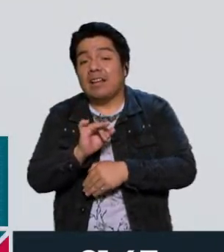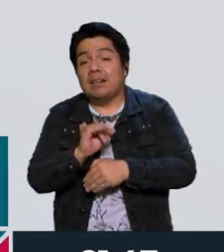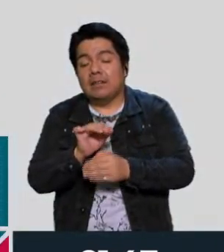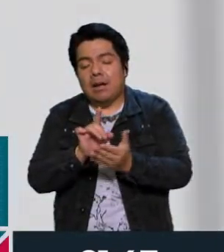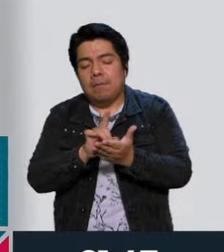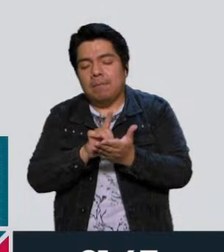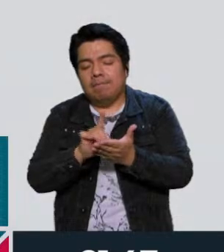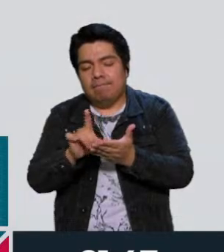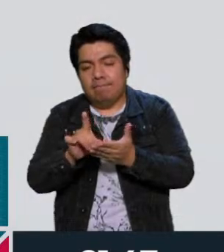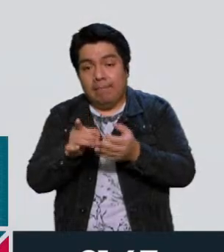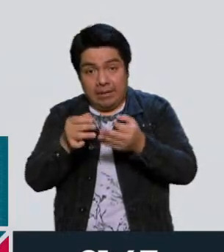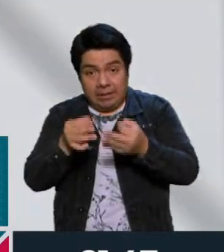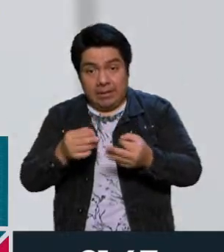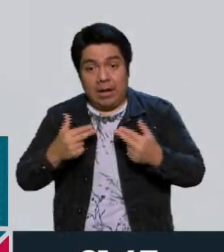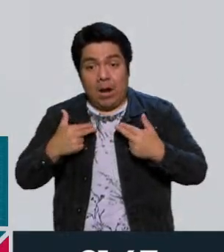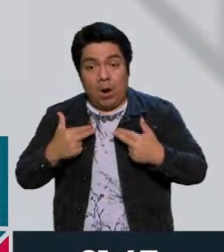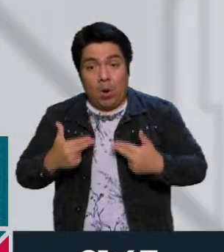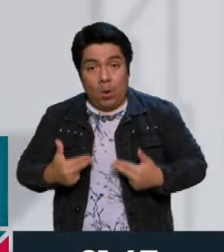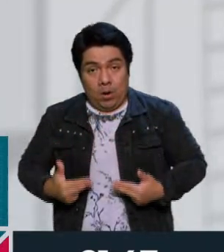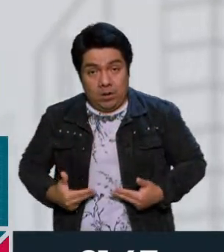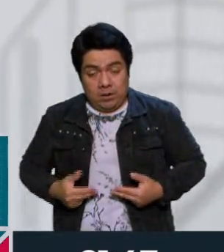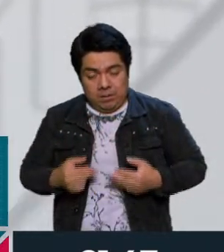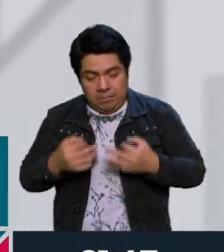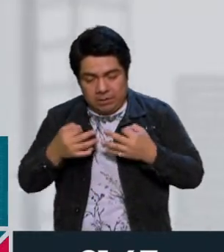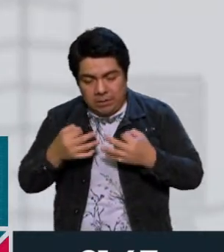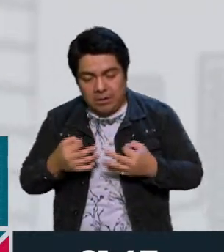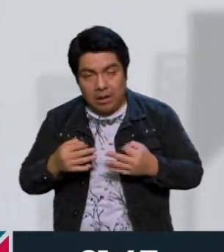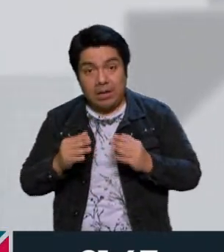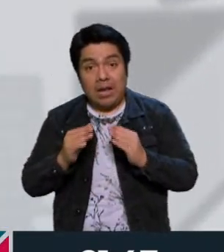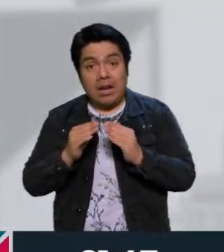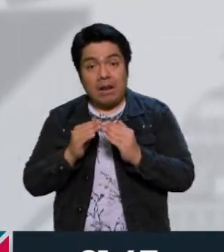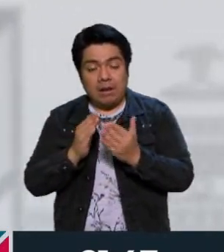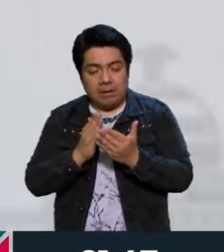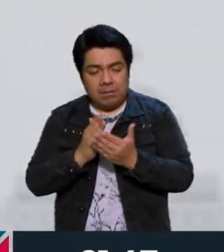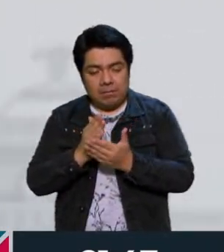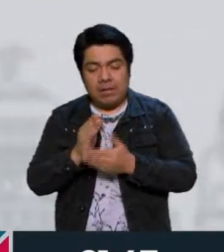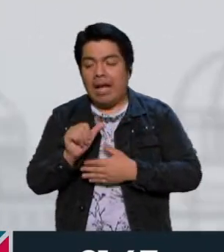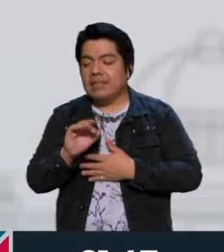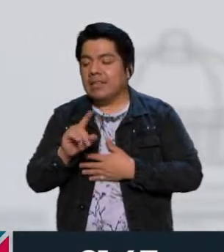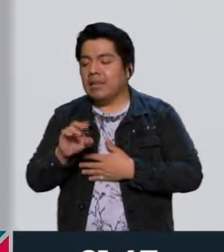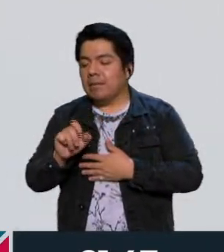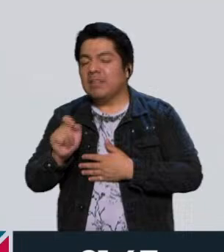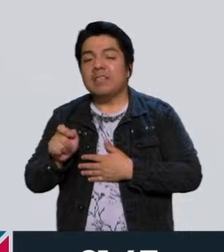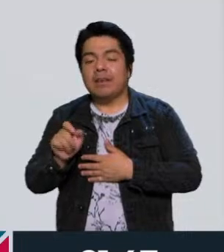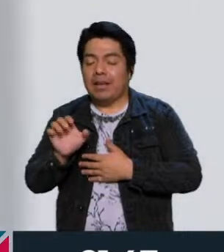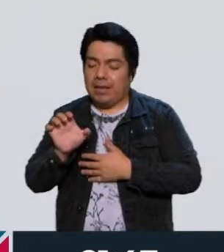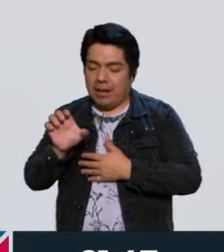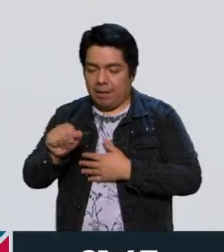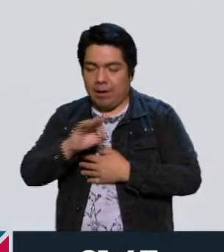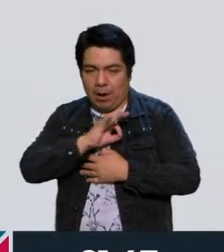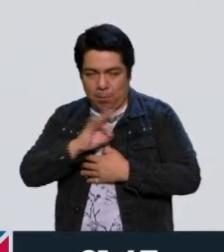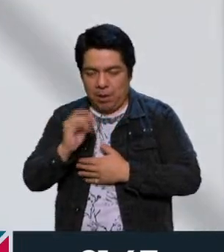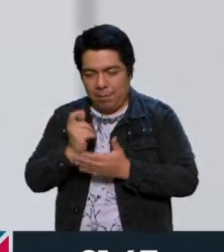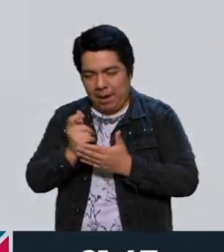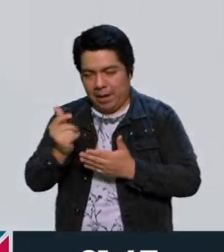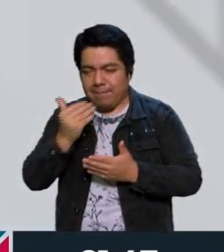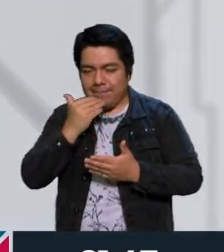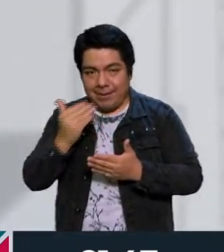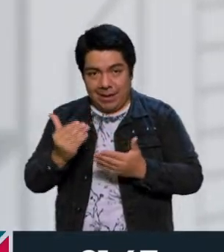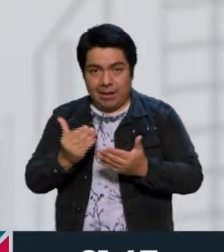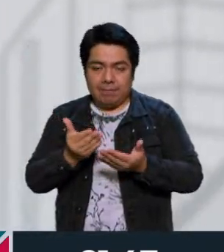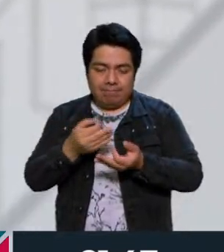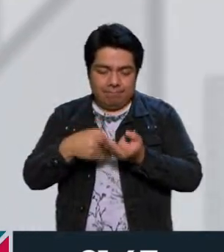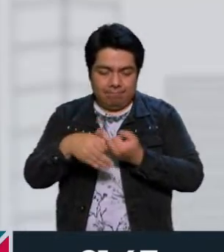derecho humano a la vivienda adecuada, a la vivienda asequible, que significa alcanzable para la mayoría de